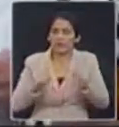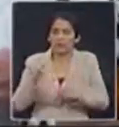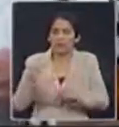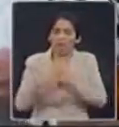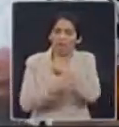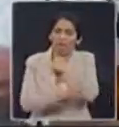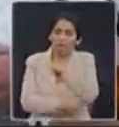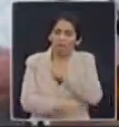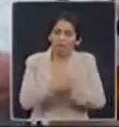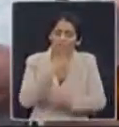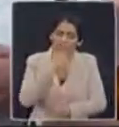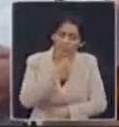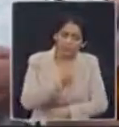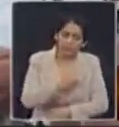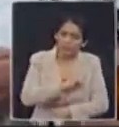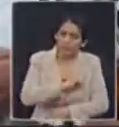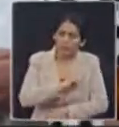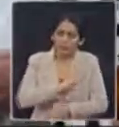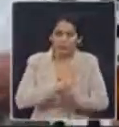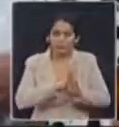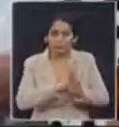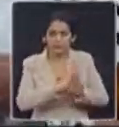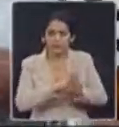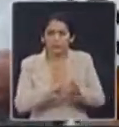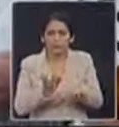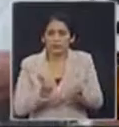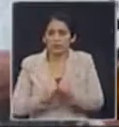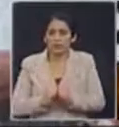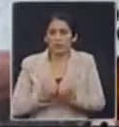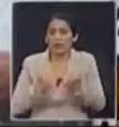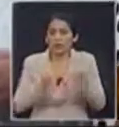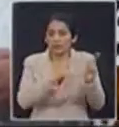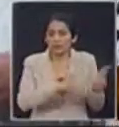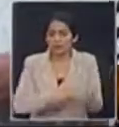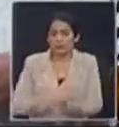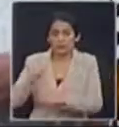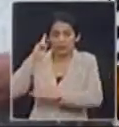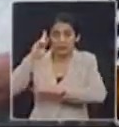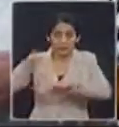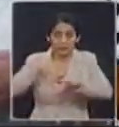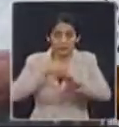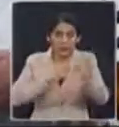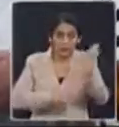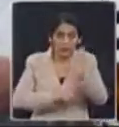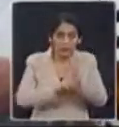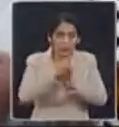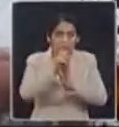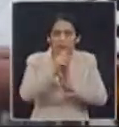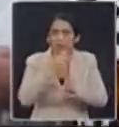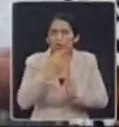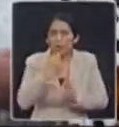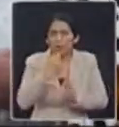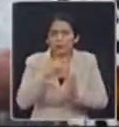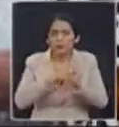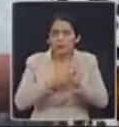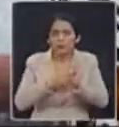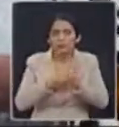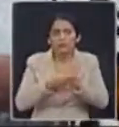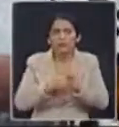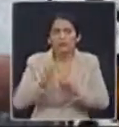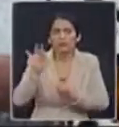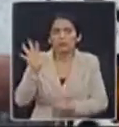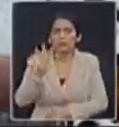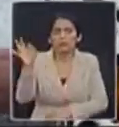principal enemigo, cuando pretendemos, por ejemplo, en el Plan Nacional de Desarrollo, alcanzar al menos un 95%